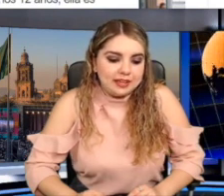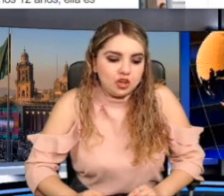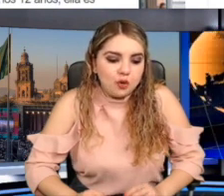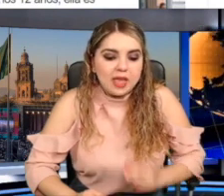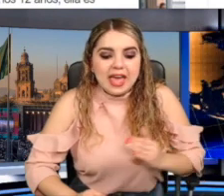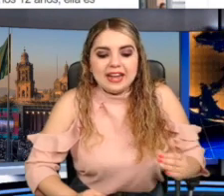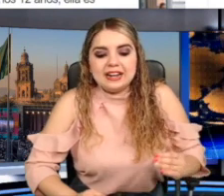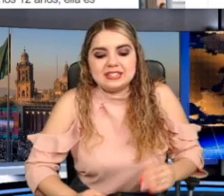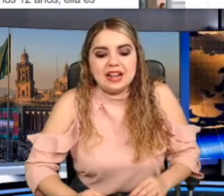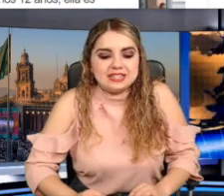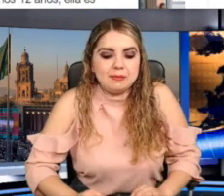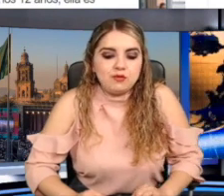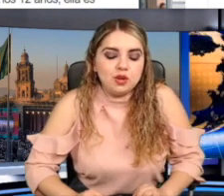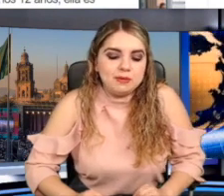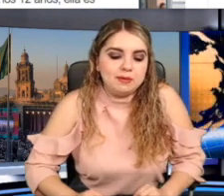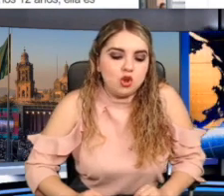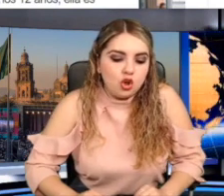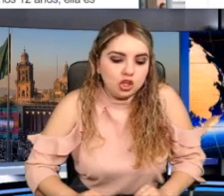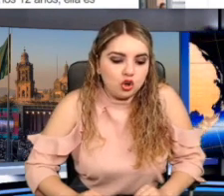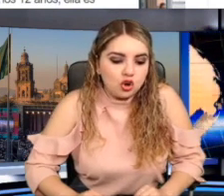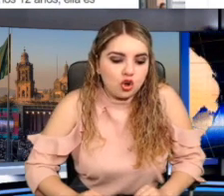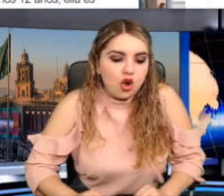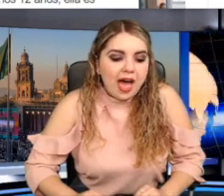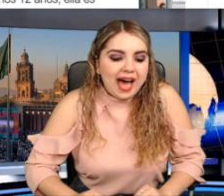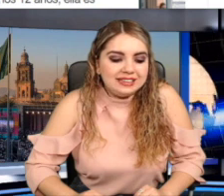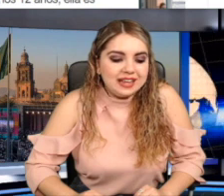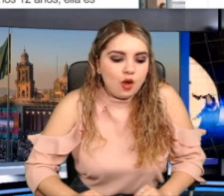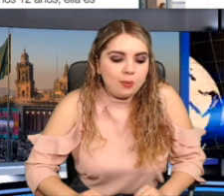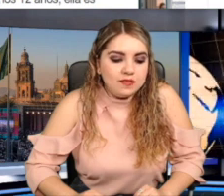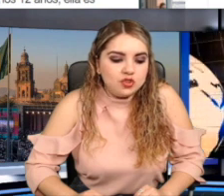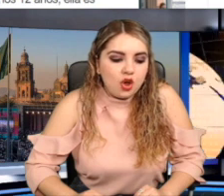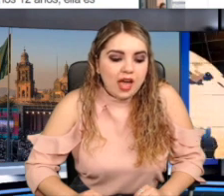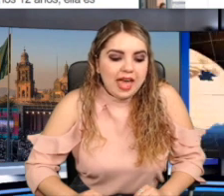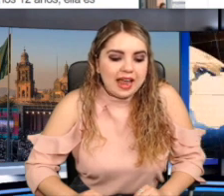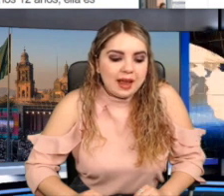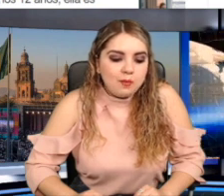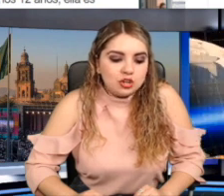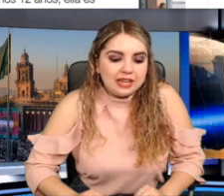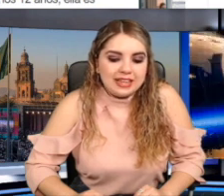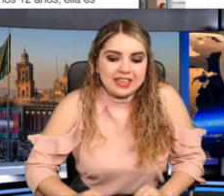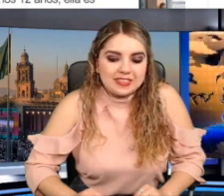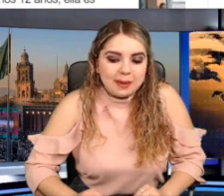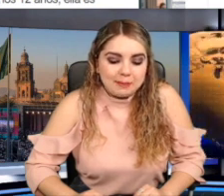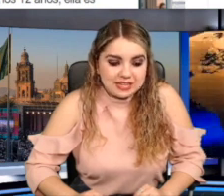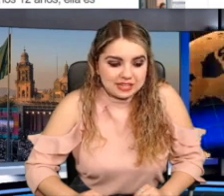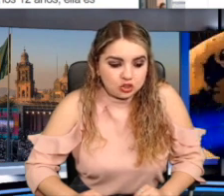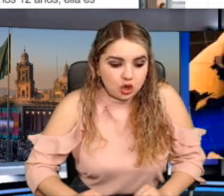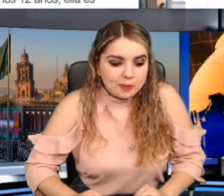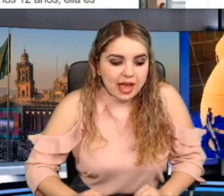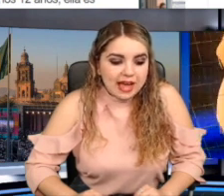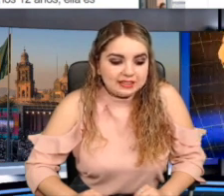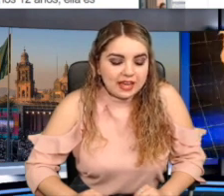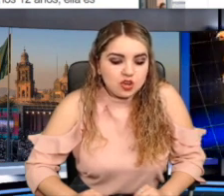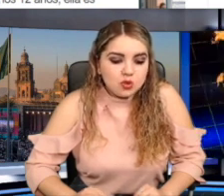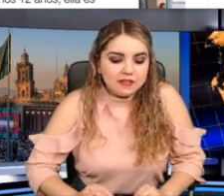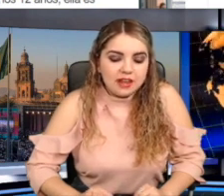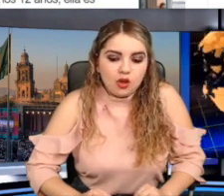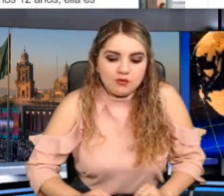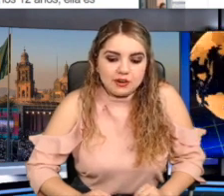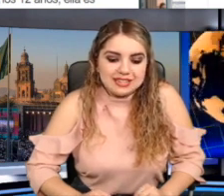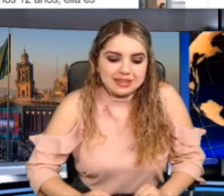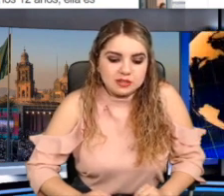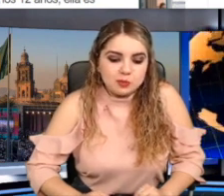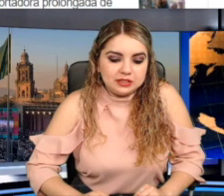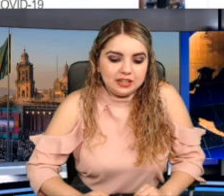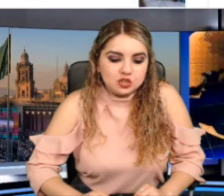estado en México en regresar al semáforo epidemiológico rojo ante el aumento en la mortalidad que presentó. Ante ello, durante